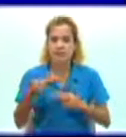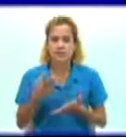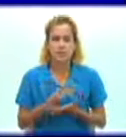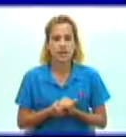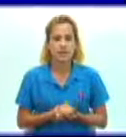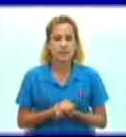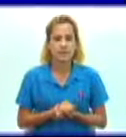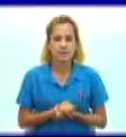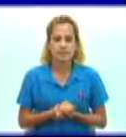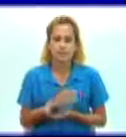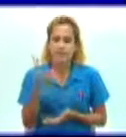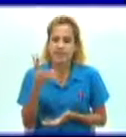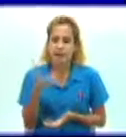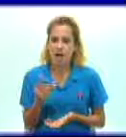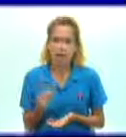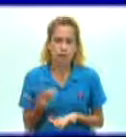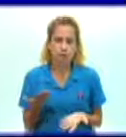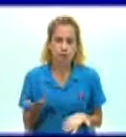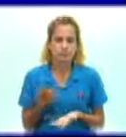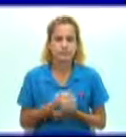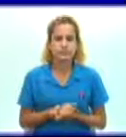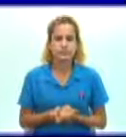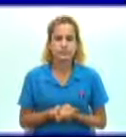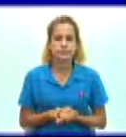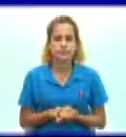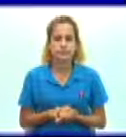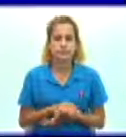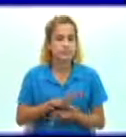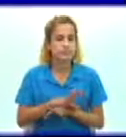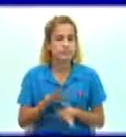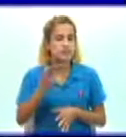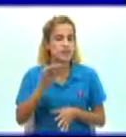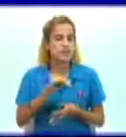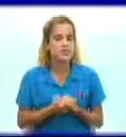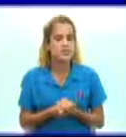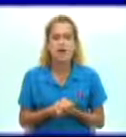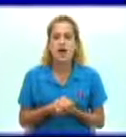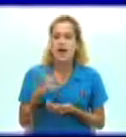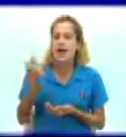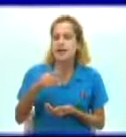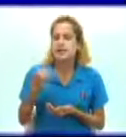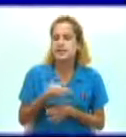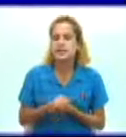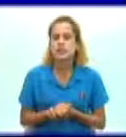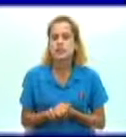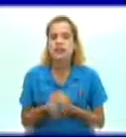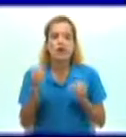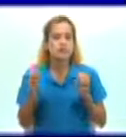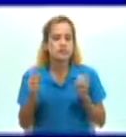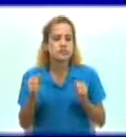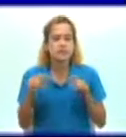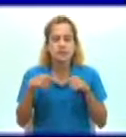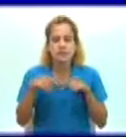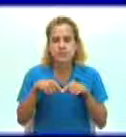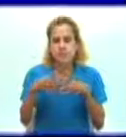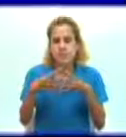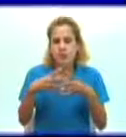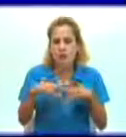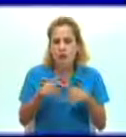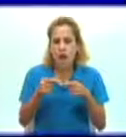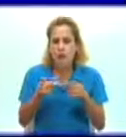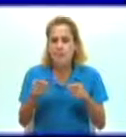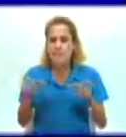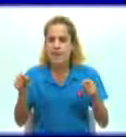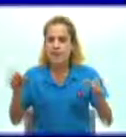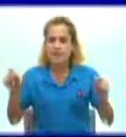el cálculo también. Y bueno, ya les decía que es un ejercicio que está relacionado con las magnitudes, un